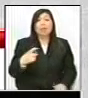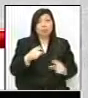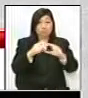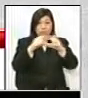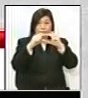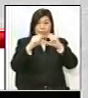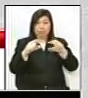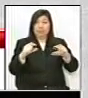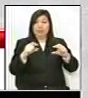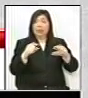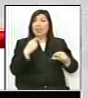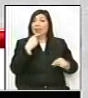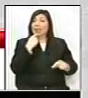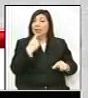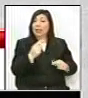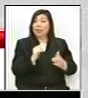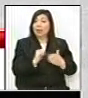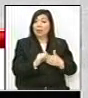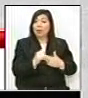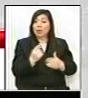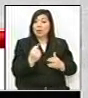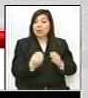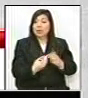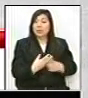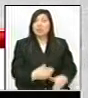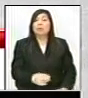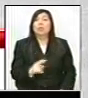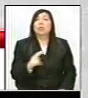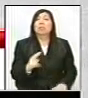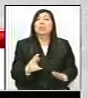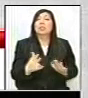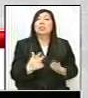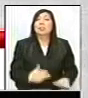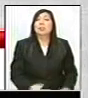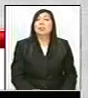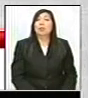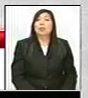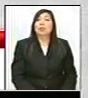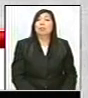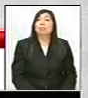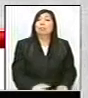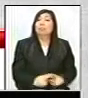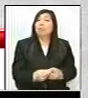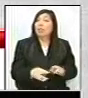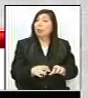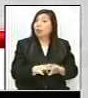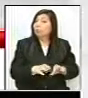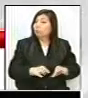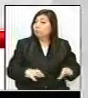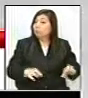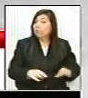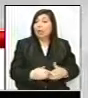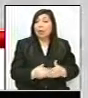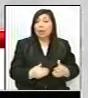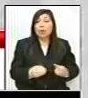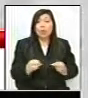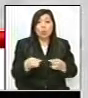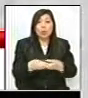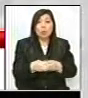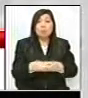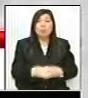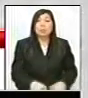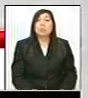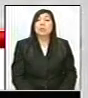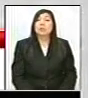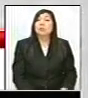párrafo hace referencia que con fecha 11 de septiembre del 2018 se llevó a cabo la audiencia ante la subcomisión